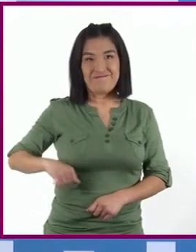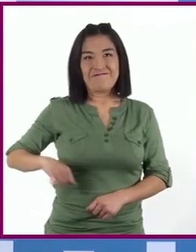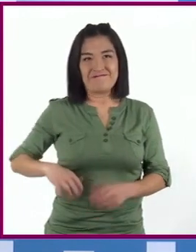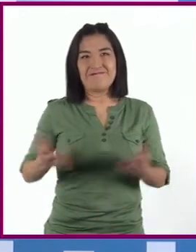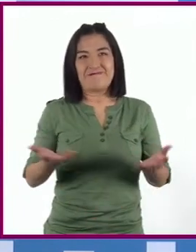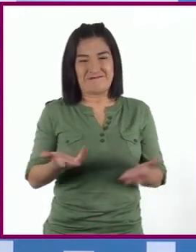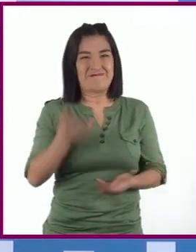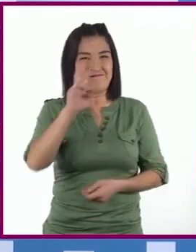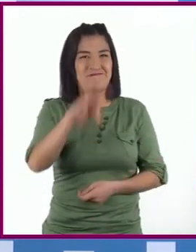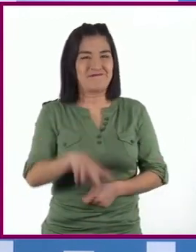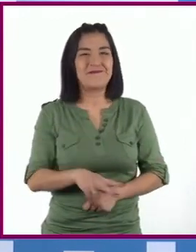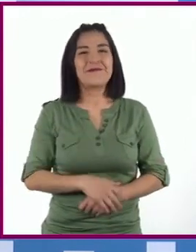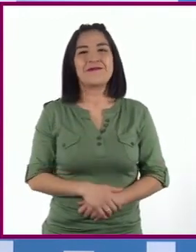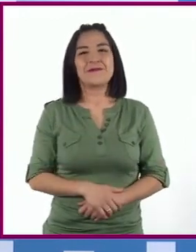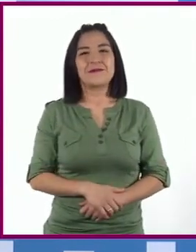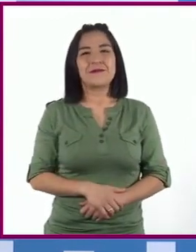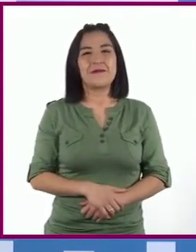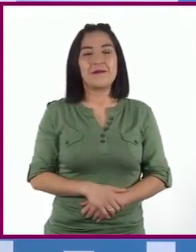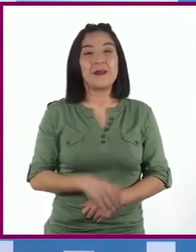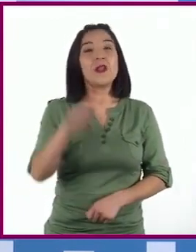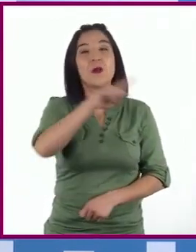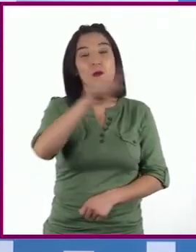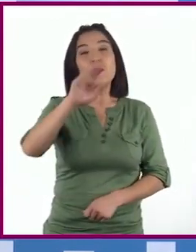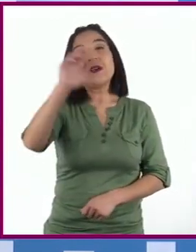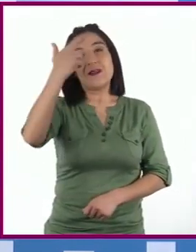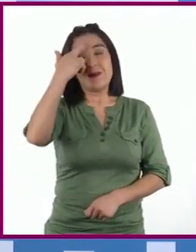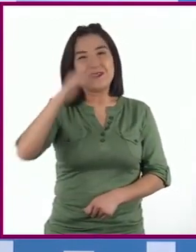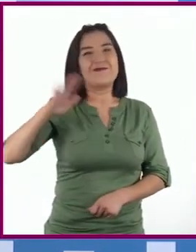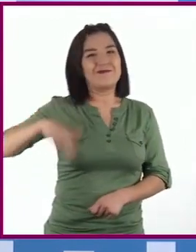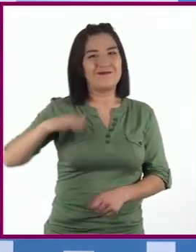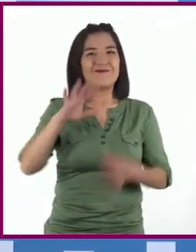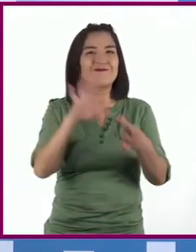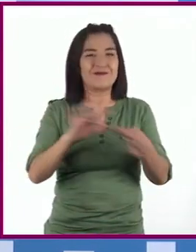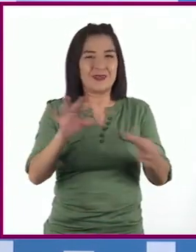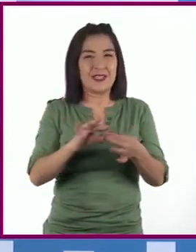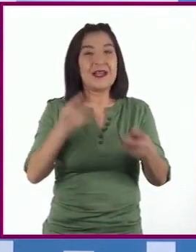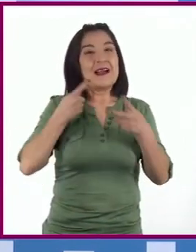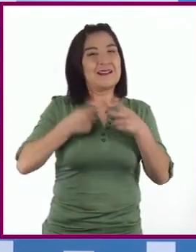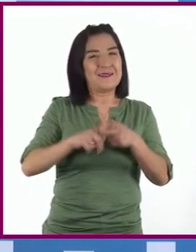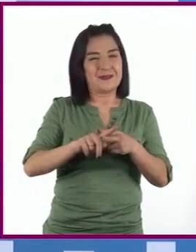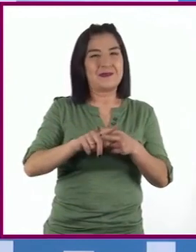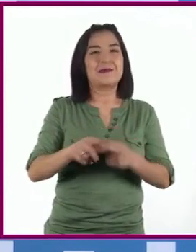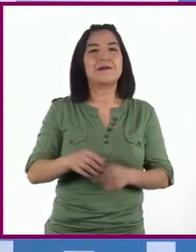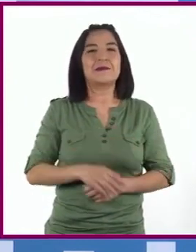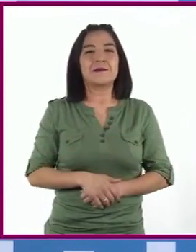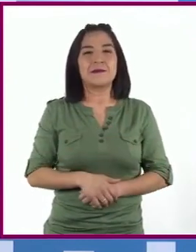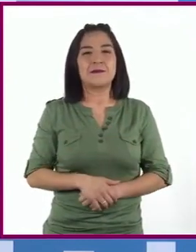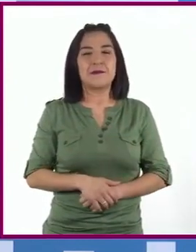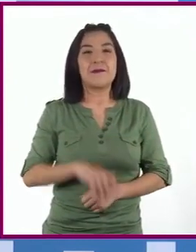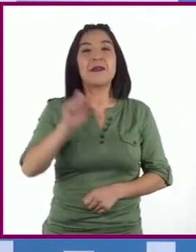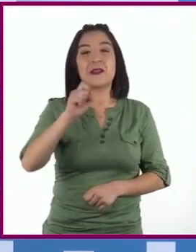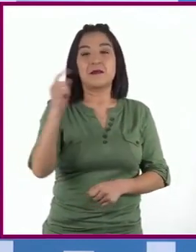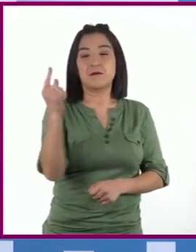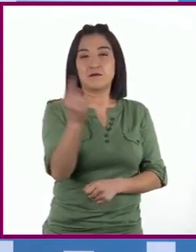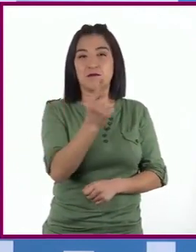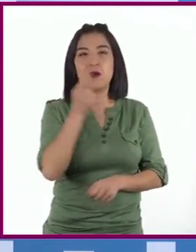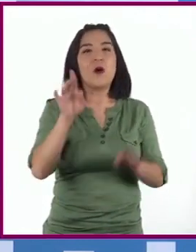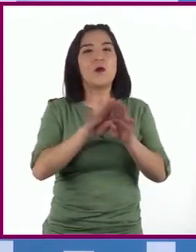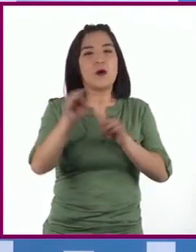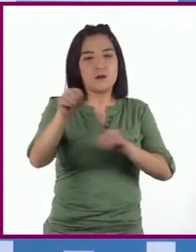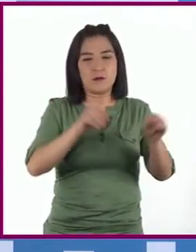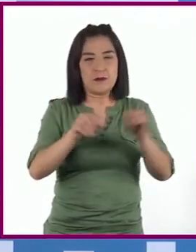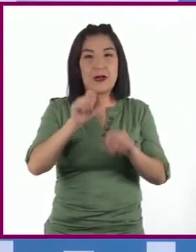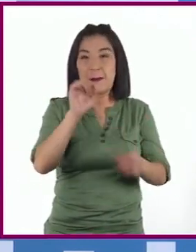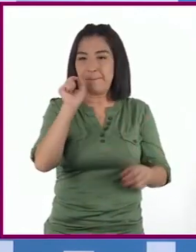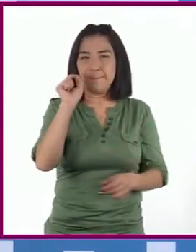Interesante, ¿verdad? Recuerden que lo que dijimos en un inicio es que la rotación es un movimiento alrededor